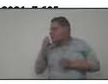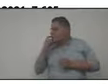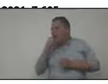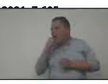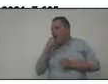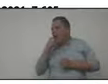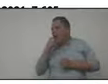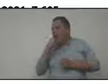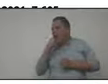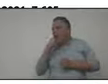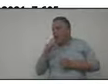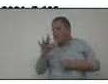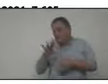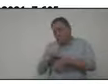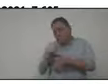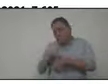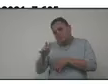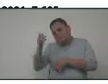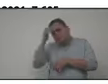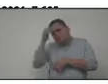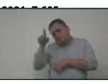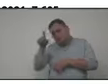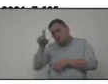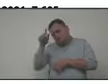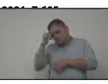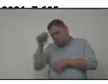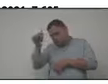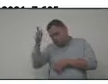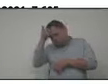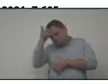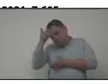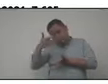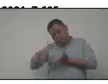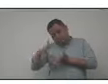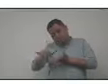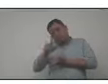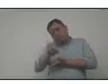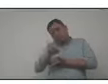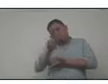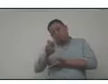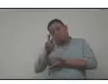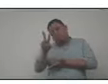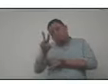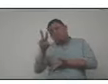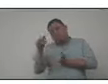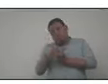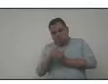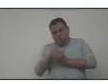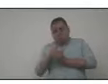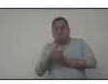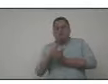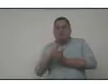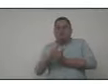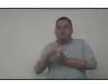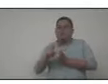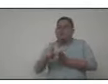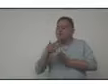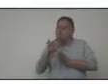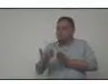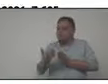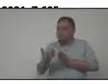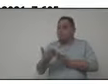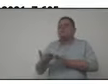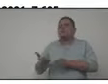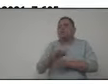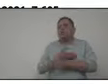autorizados, en consulta externa presentamos 172.080 autorizaciones, ya habíamos